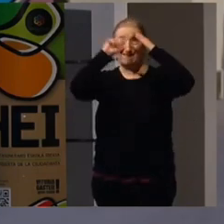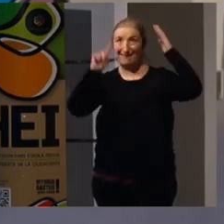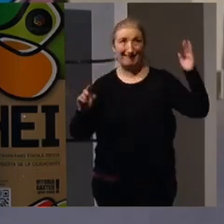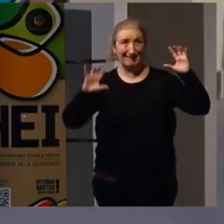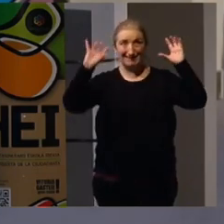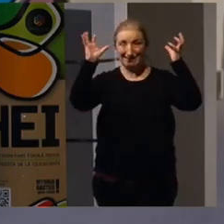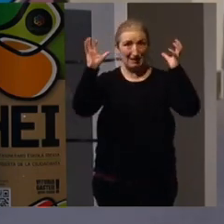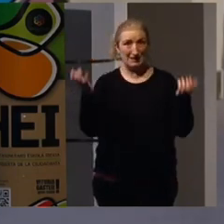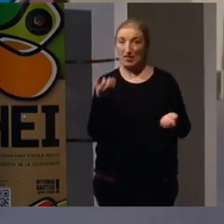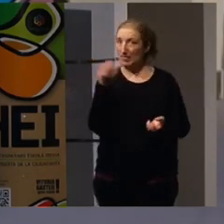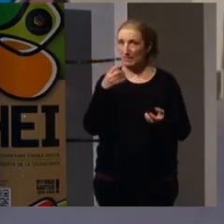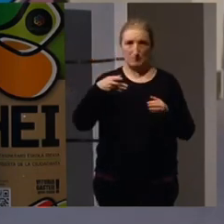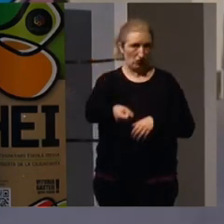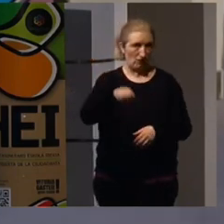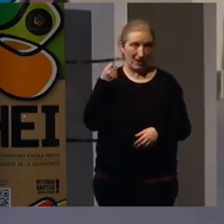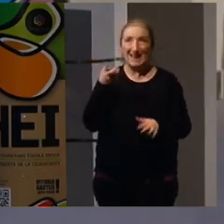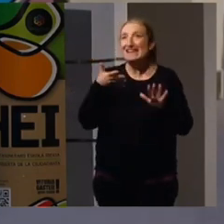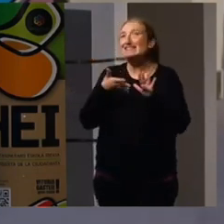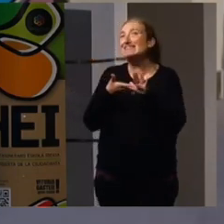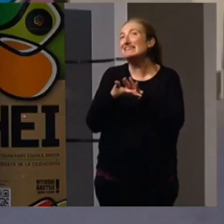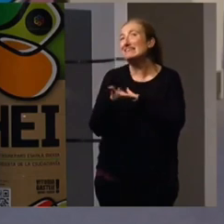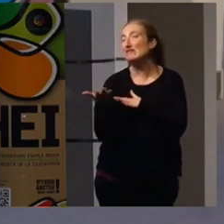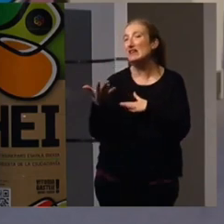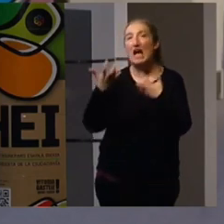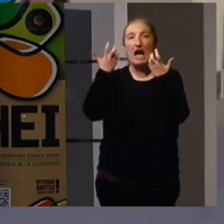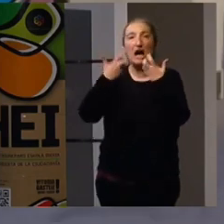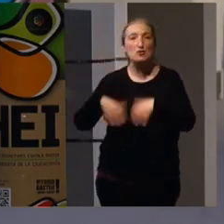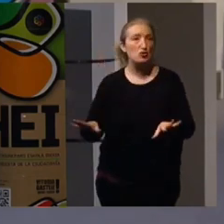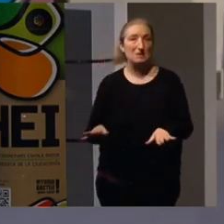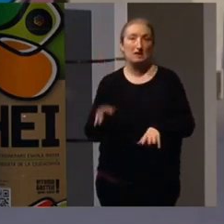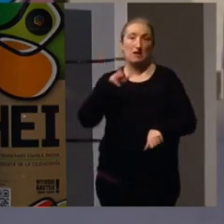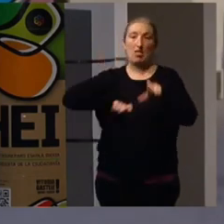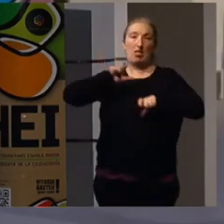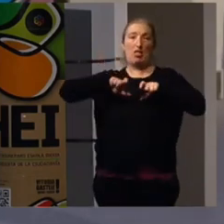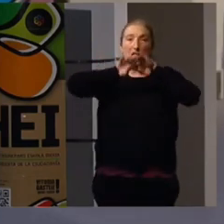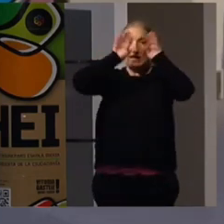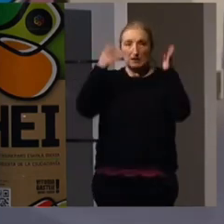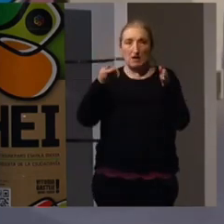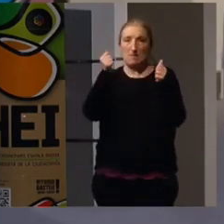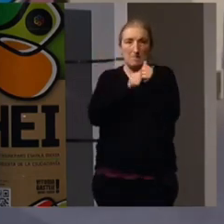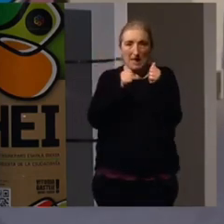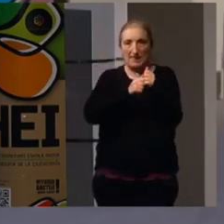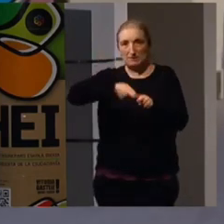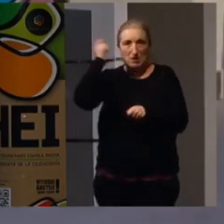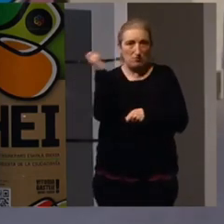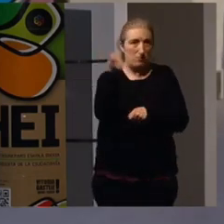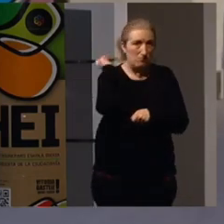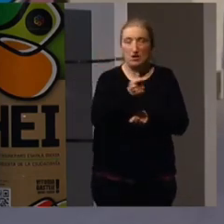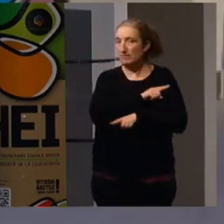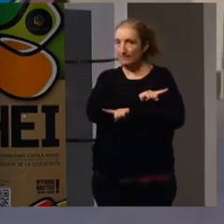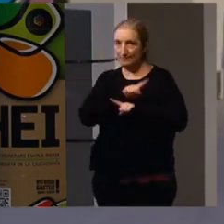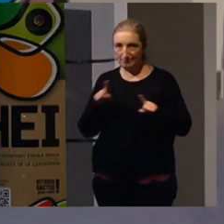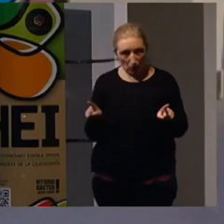climática que tenemos que frenar. Esto no significa que tengamos que automáticamente volvernos a las cavernas con los palos y las piedras. Es que